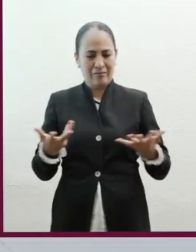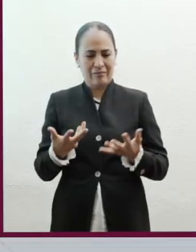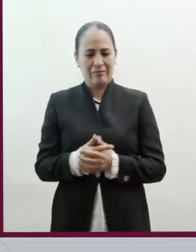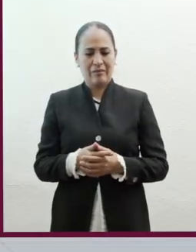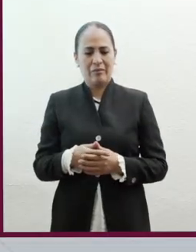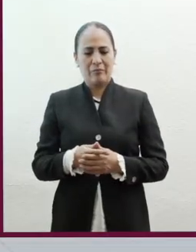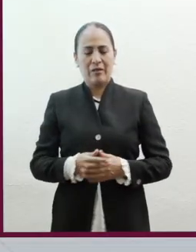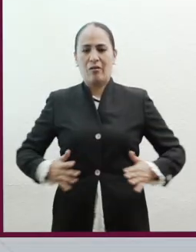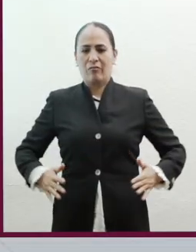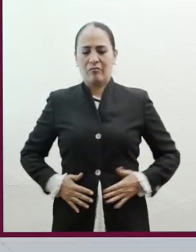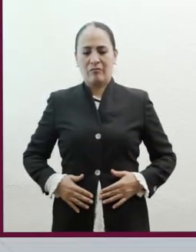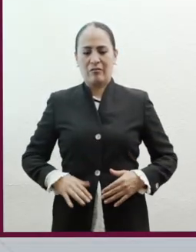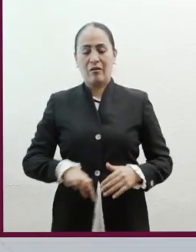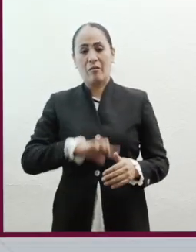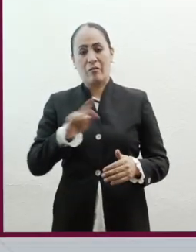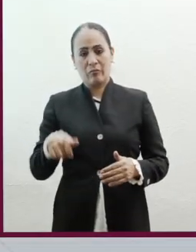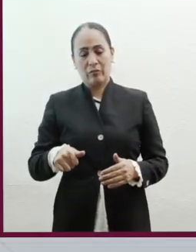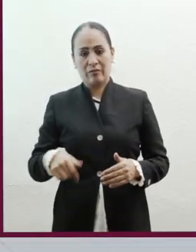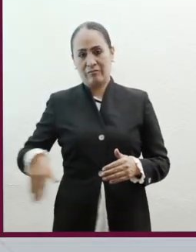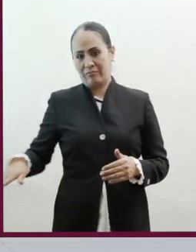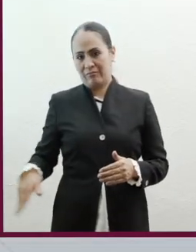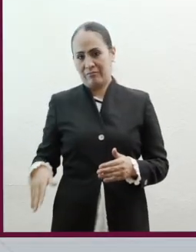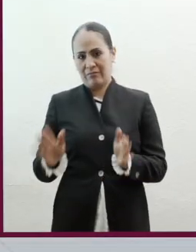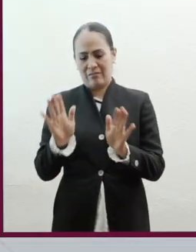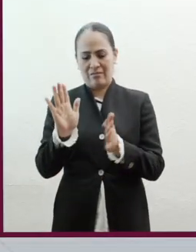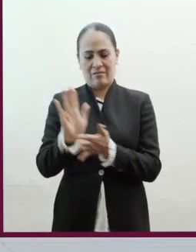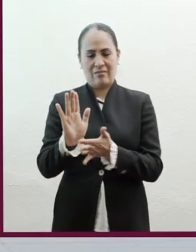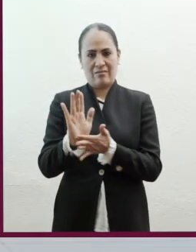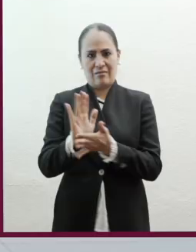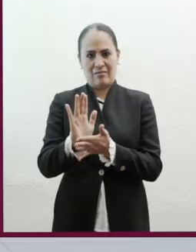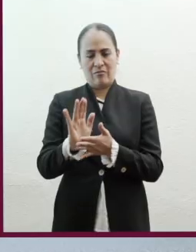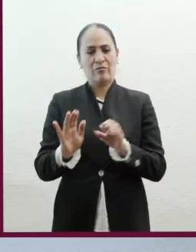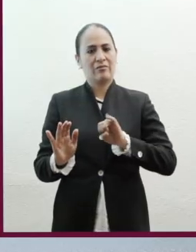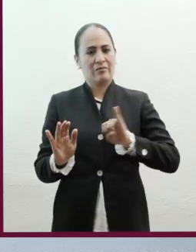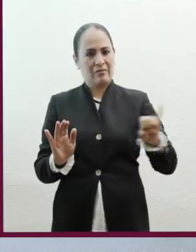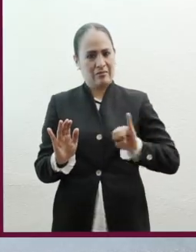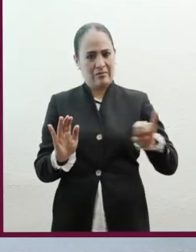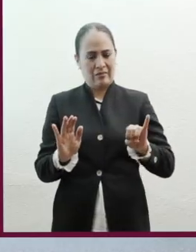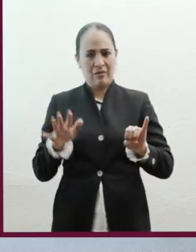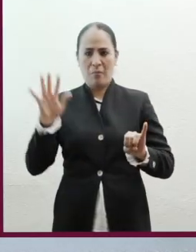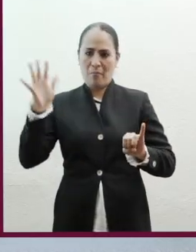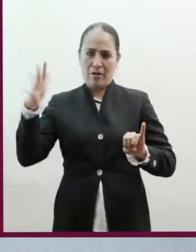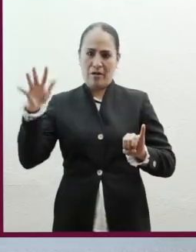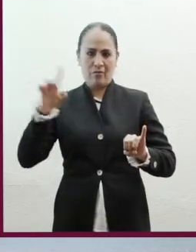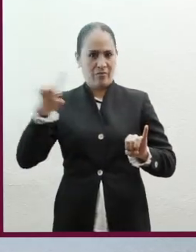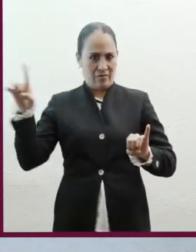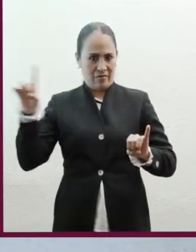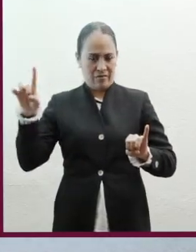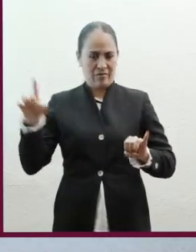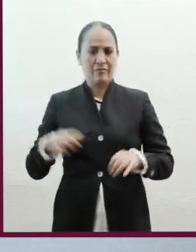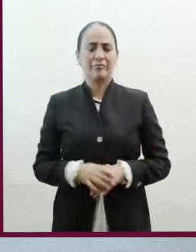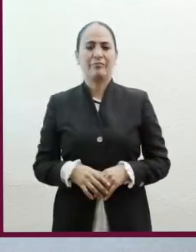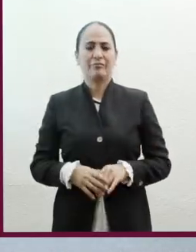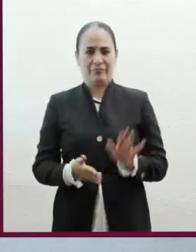posterior con los talones. Talón izquierdo va a palma derecha. ¿Ok?